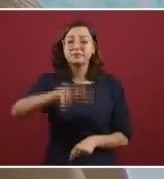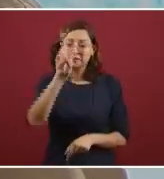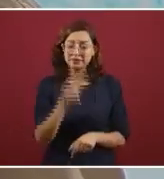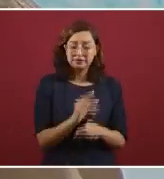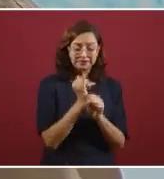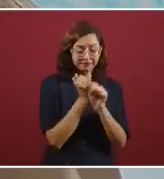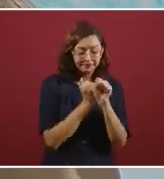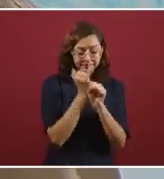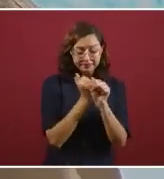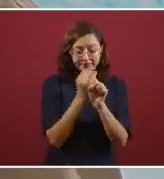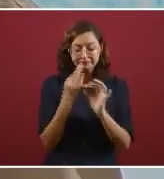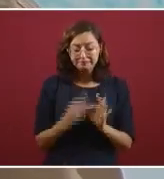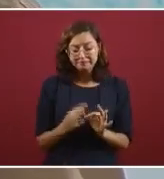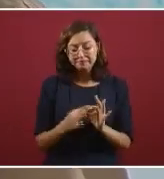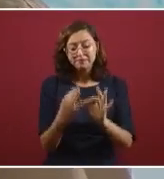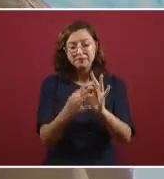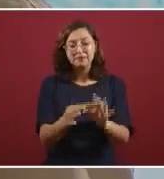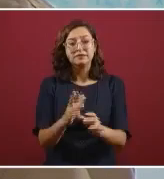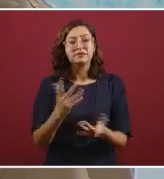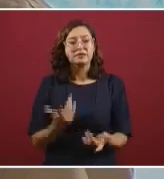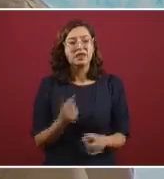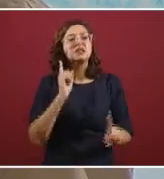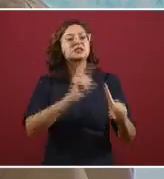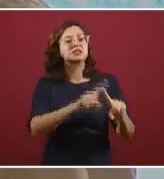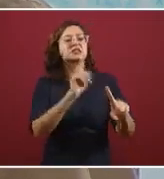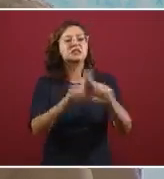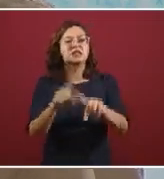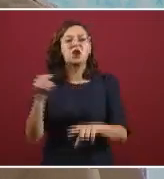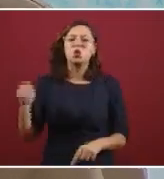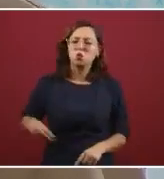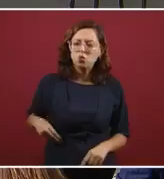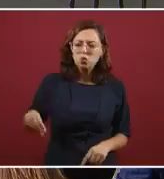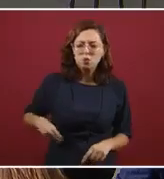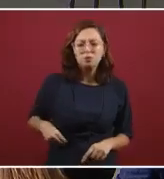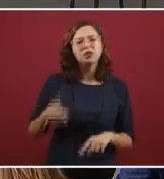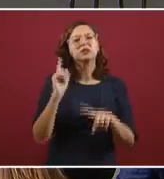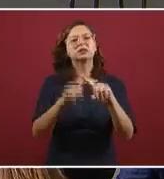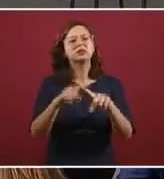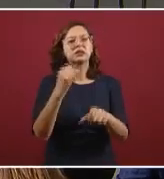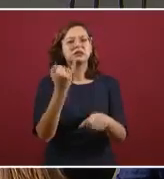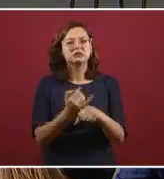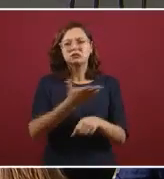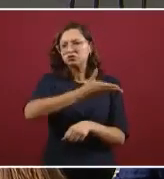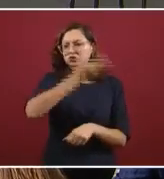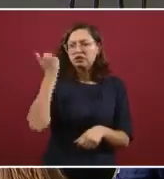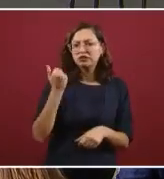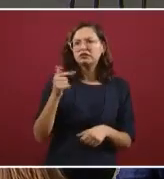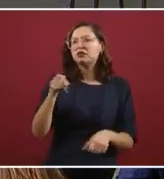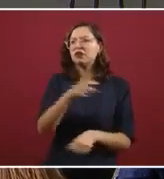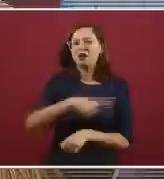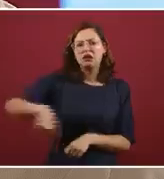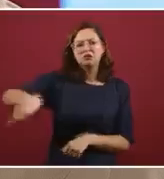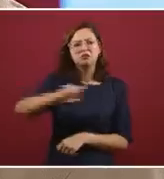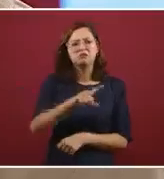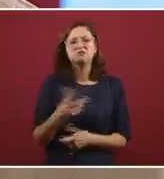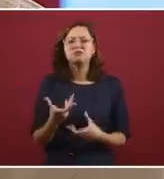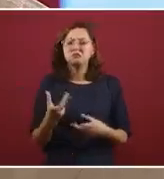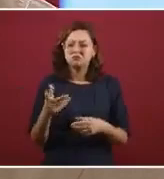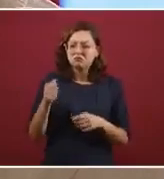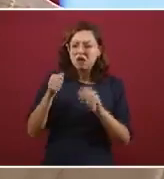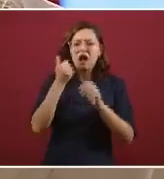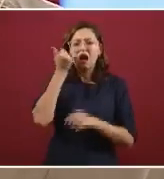para poder deslindar las responsabilidades que se cometieron por parte de autoridades o civiles en esta